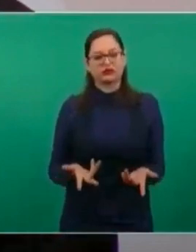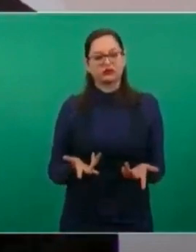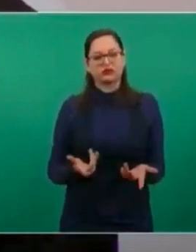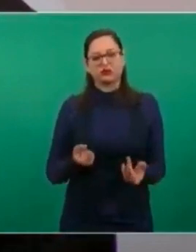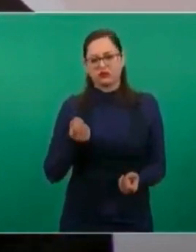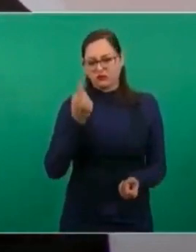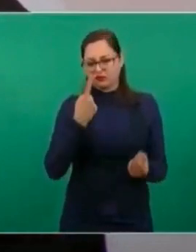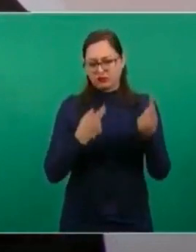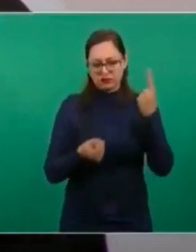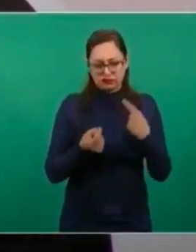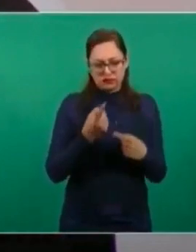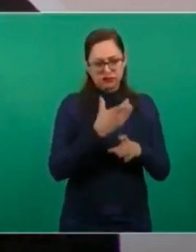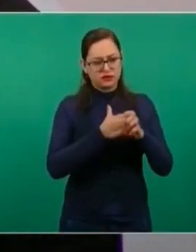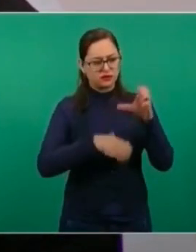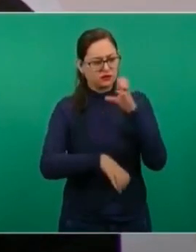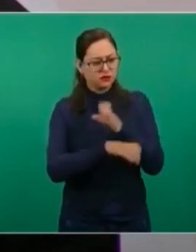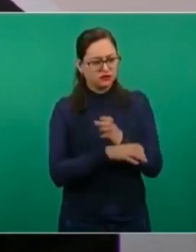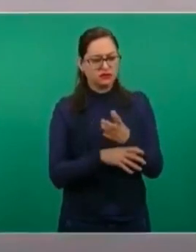o